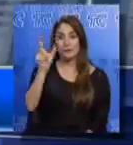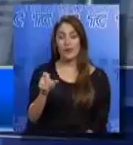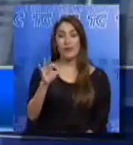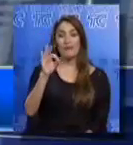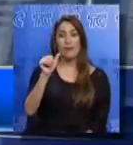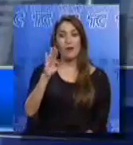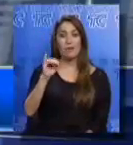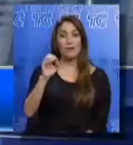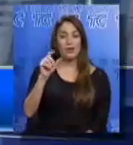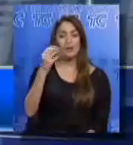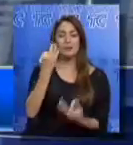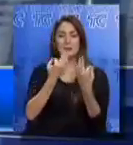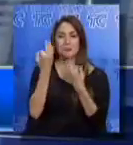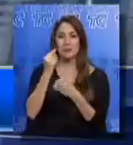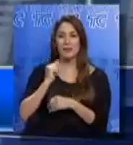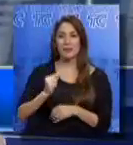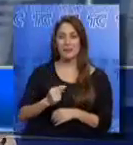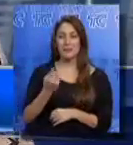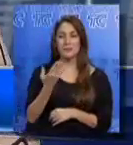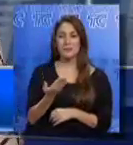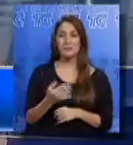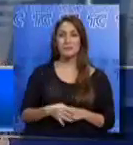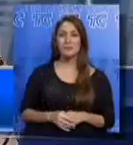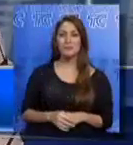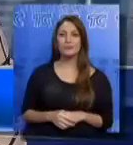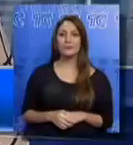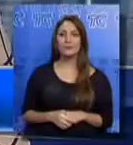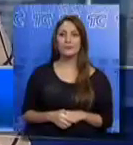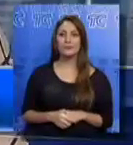Santana tiene más detalles. Fabiola, adelante.